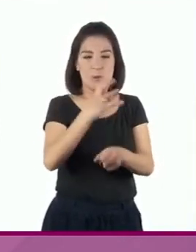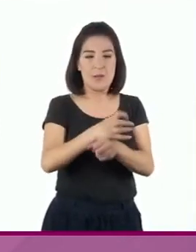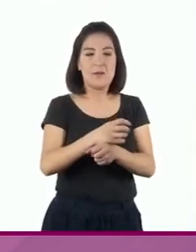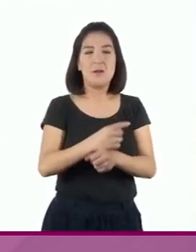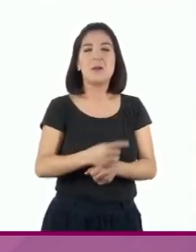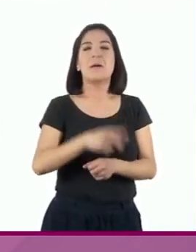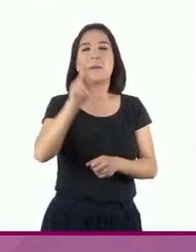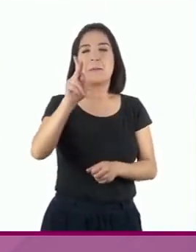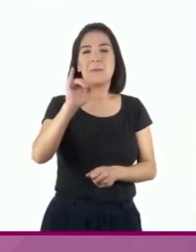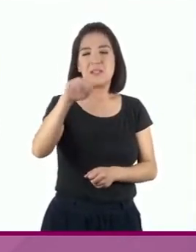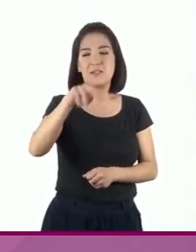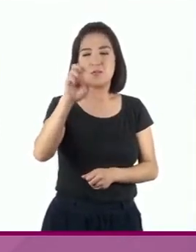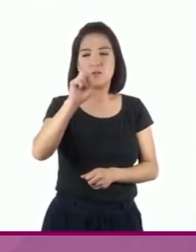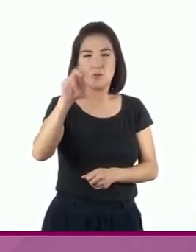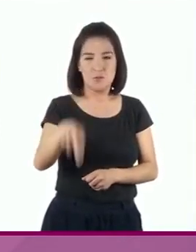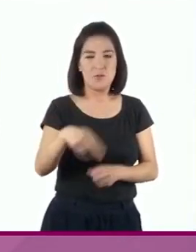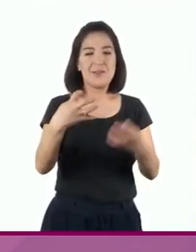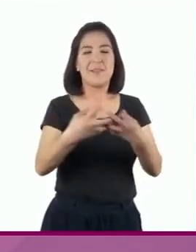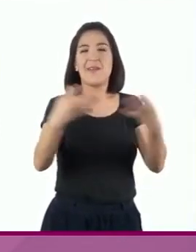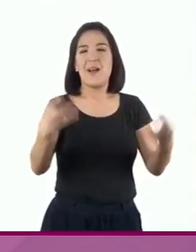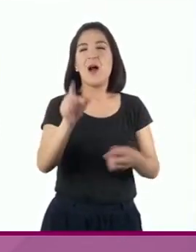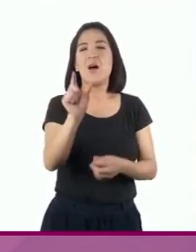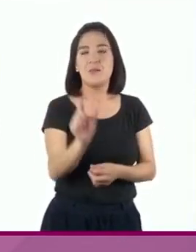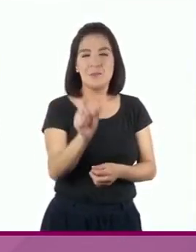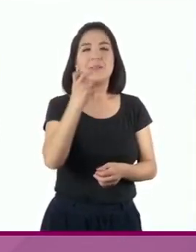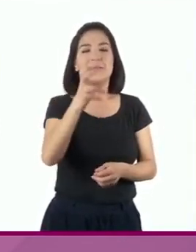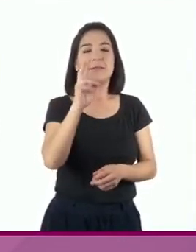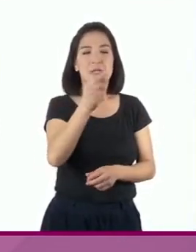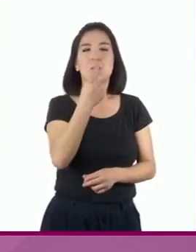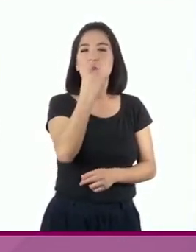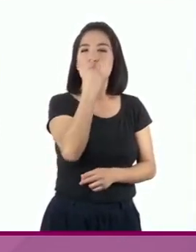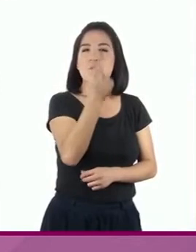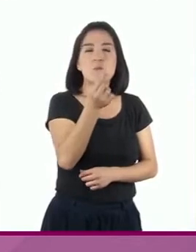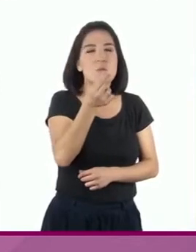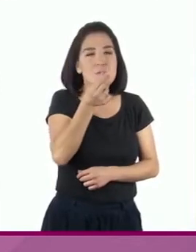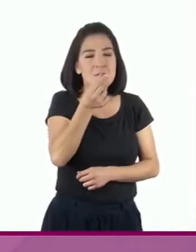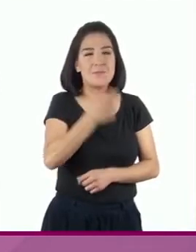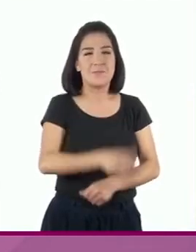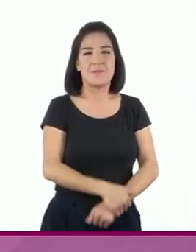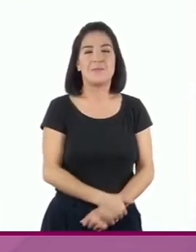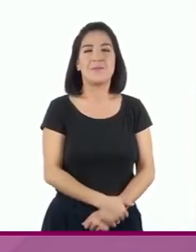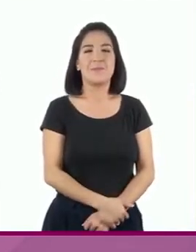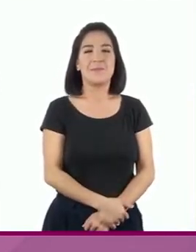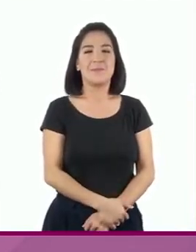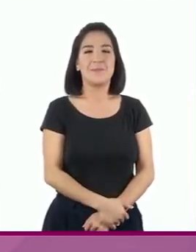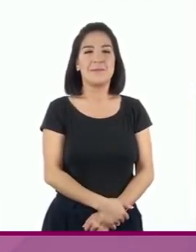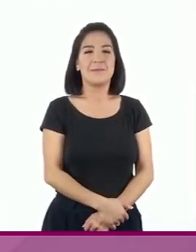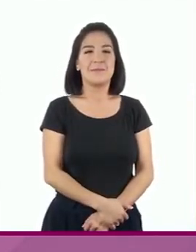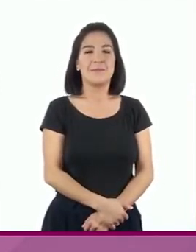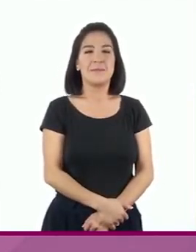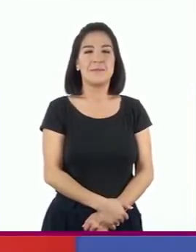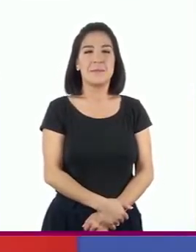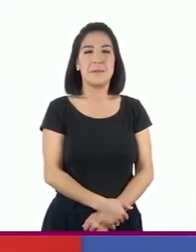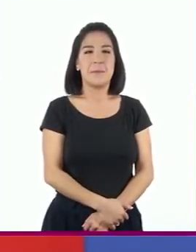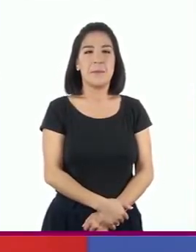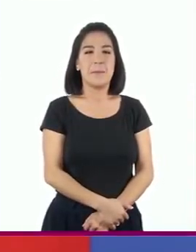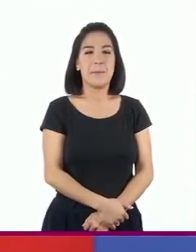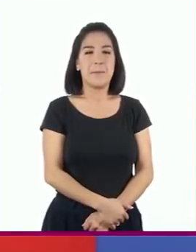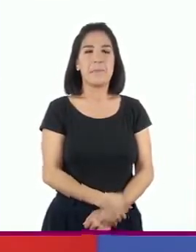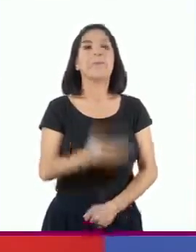cantor, con un pico delgado y pequeño. En el número 3 está el pinzón de cactus común, con un pico